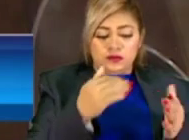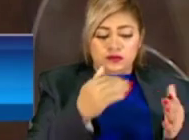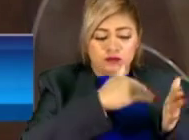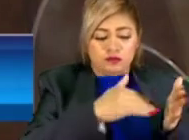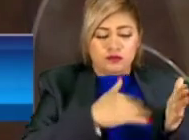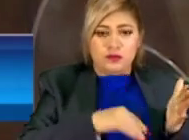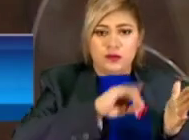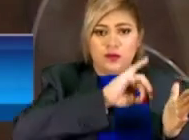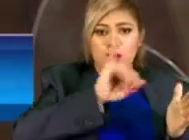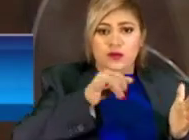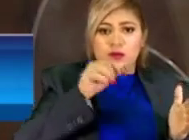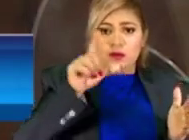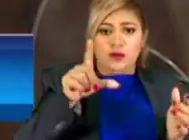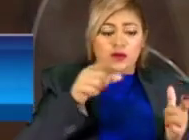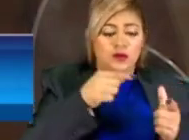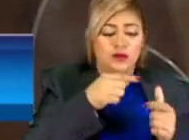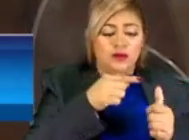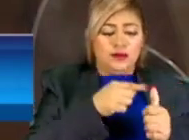del 2021.